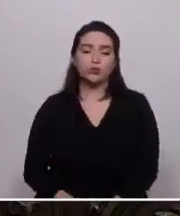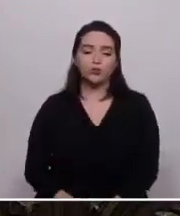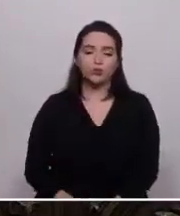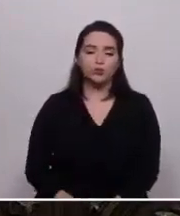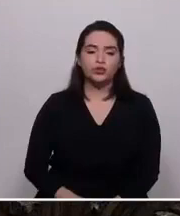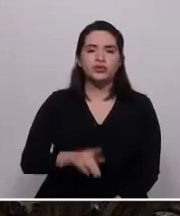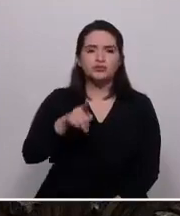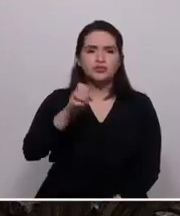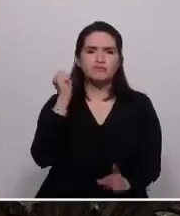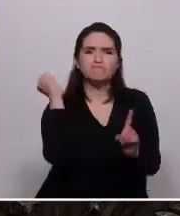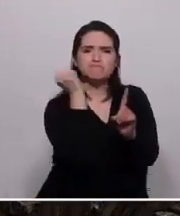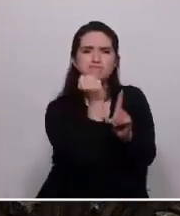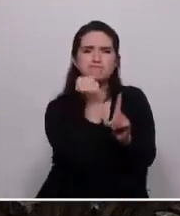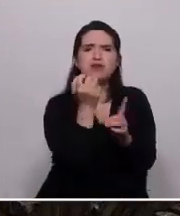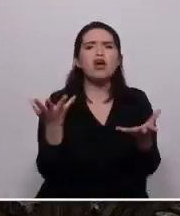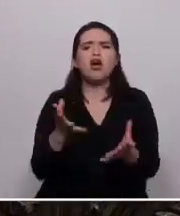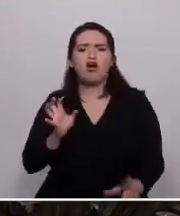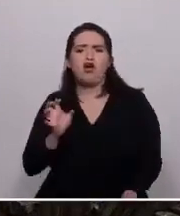asesinados por el odio,